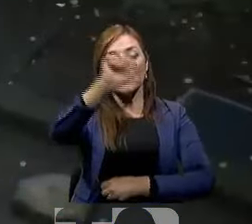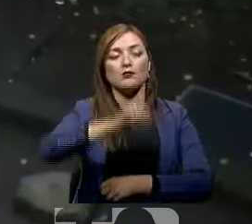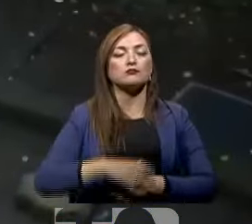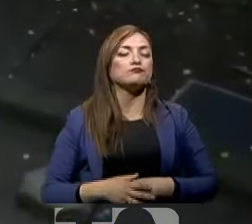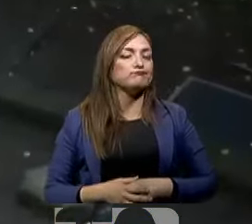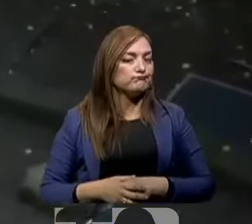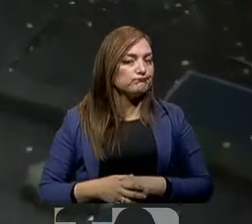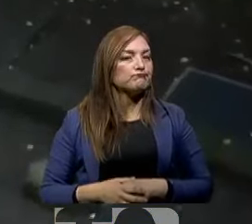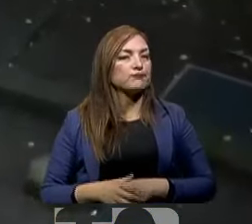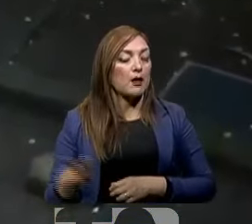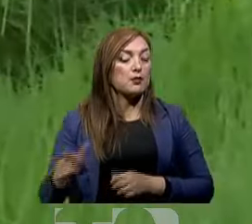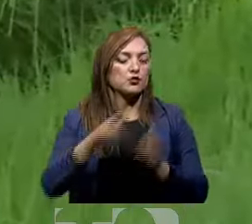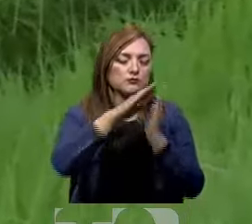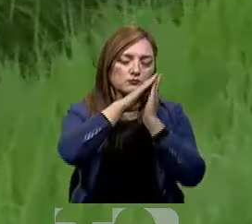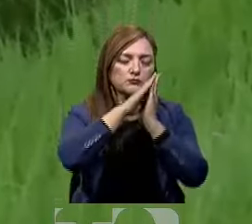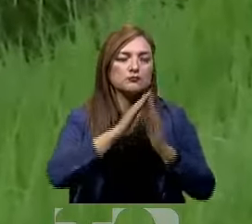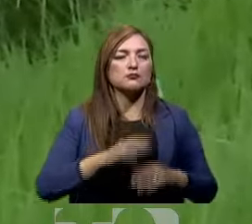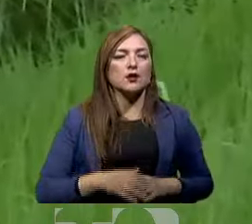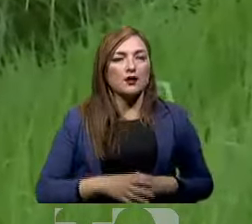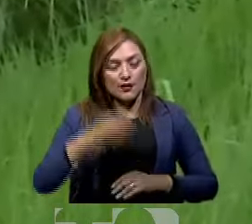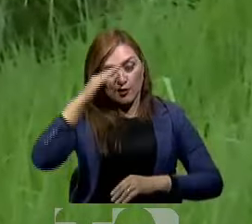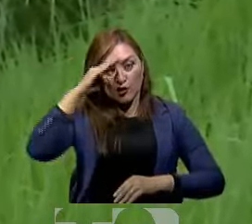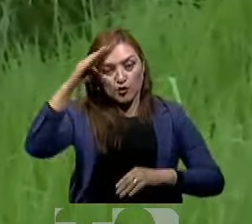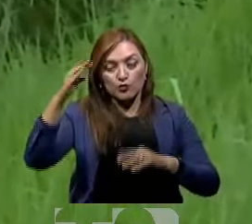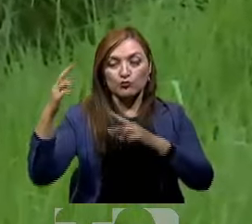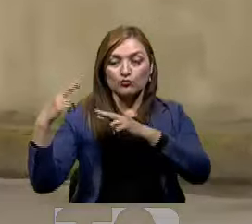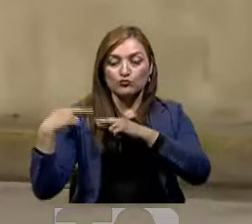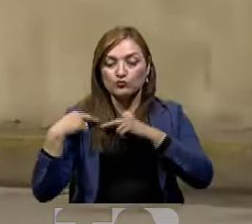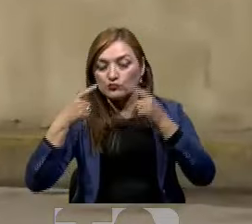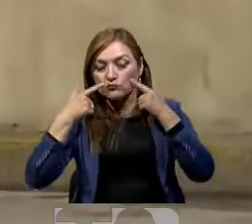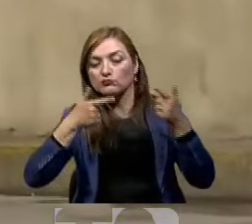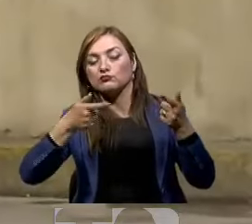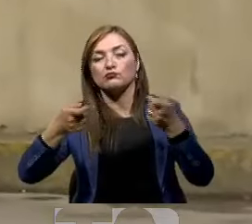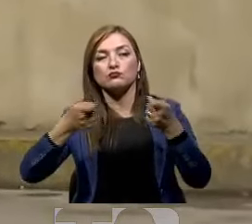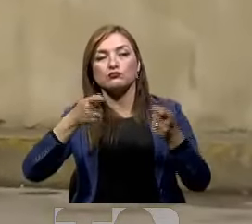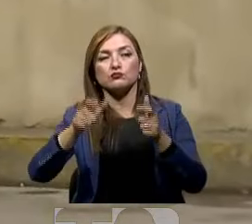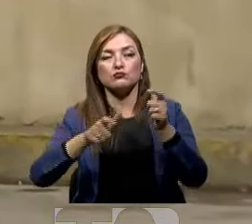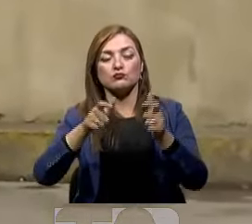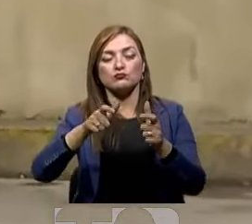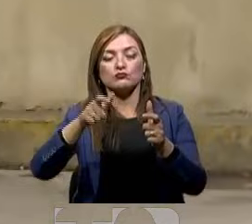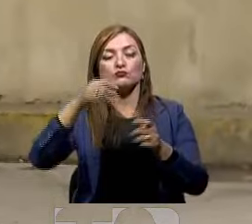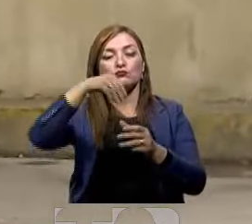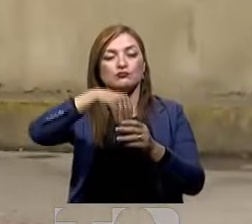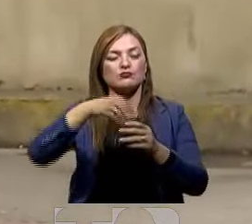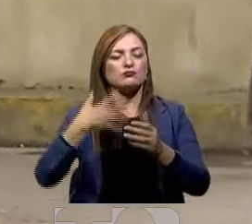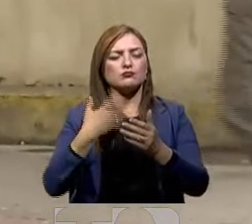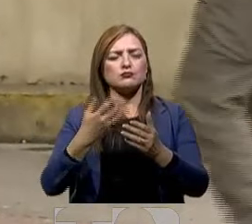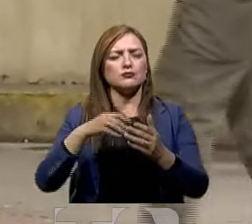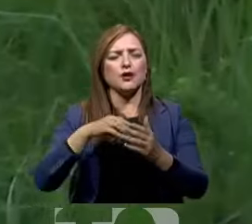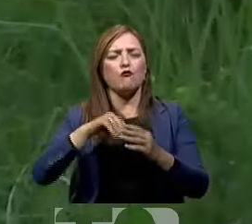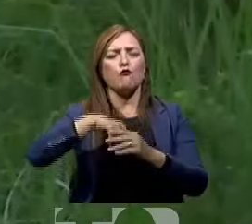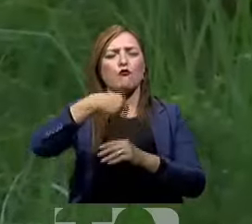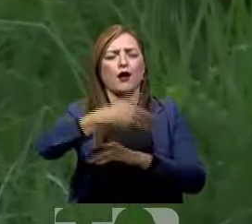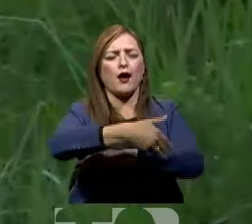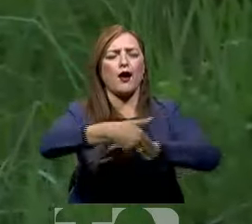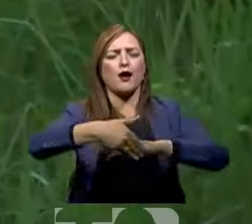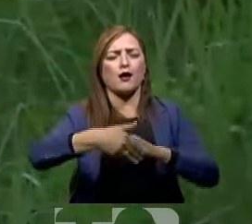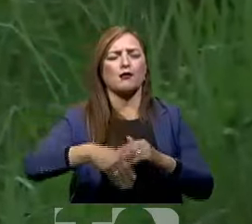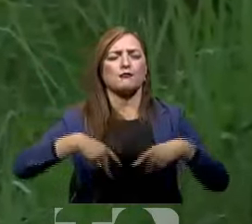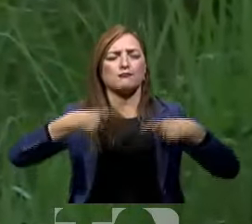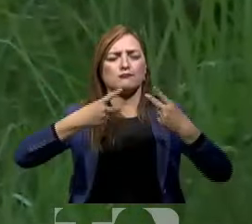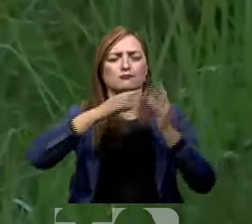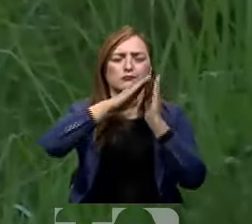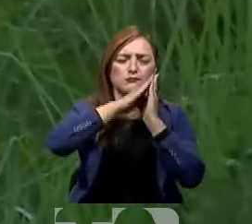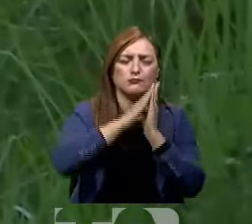funcionarios encargados del monitoreo y acercamiento explican que el incremento en la cifra de habitantes de calle en la ciudad se debe a varios